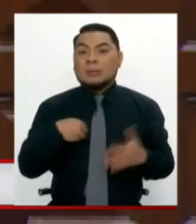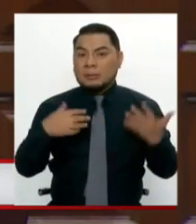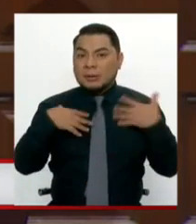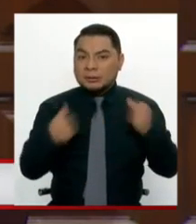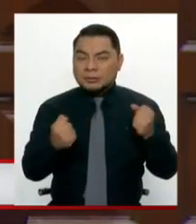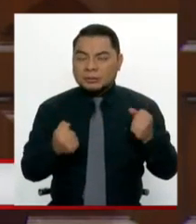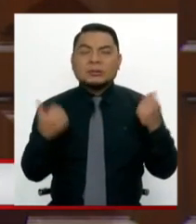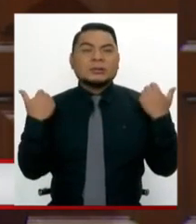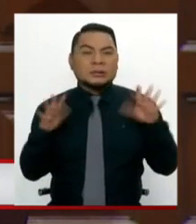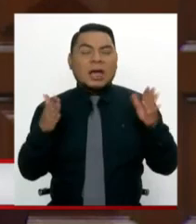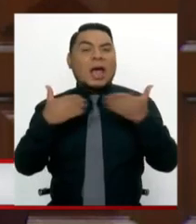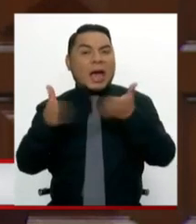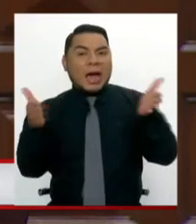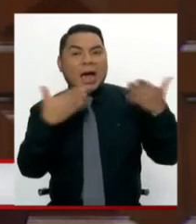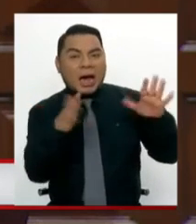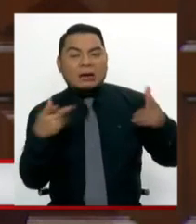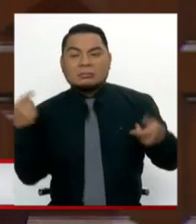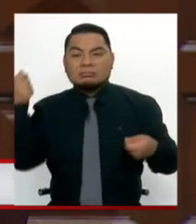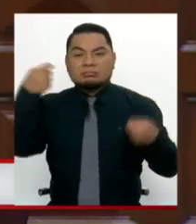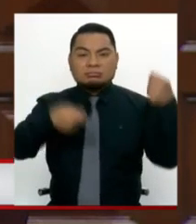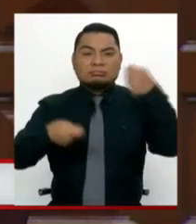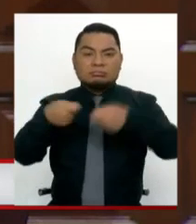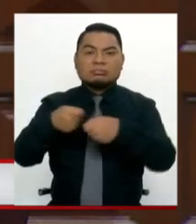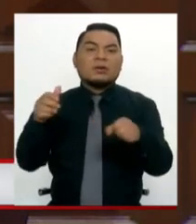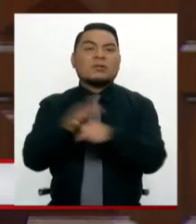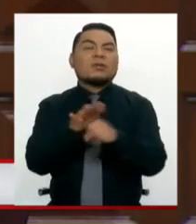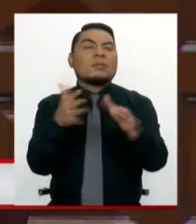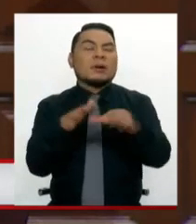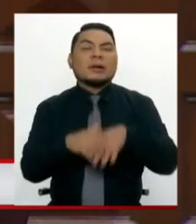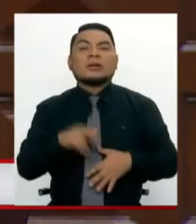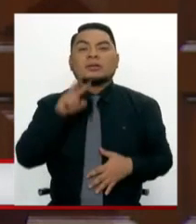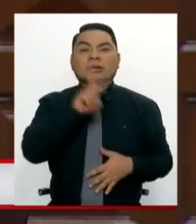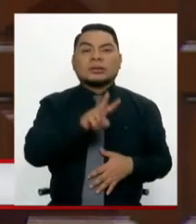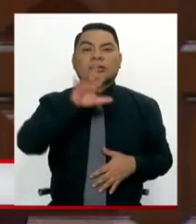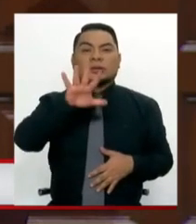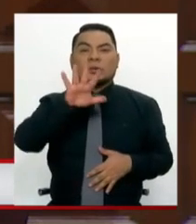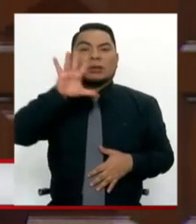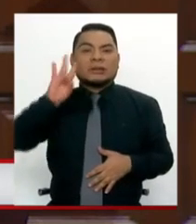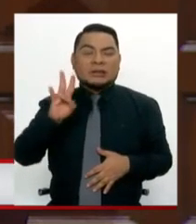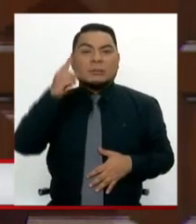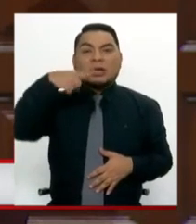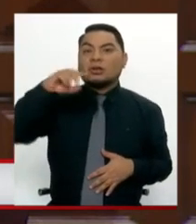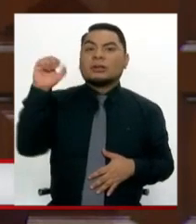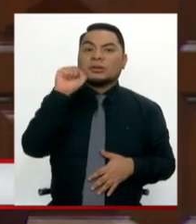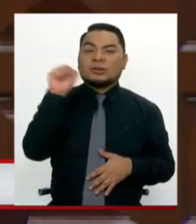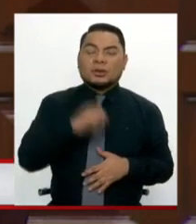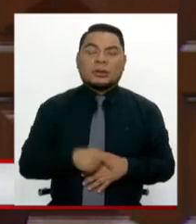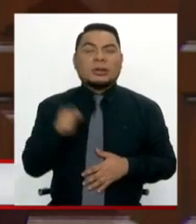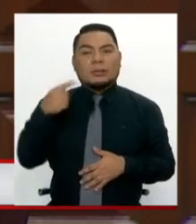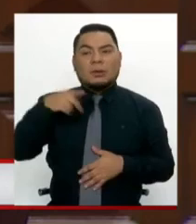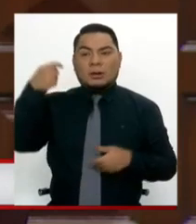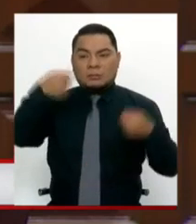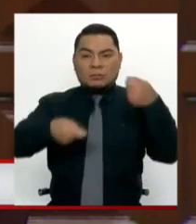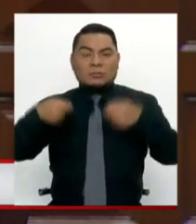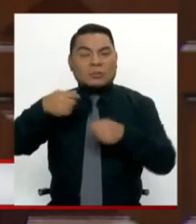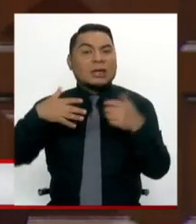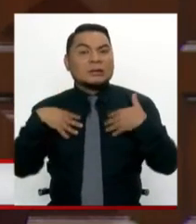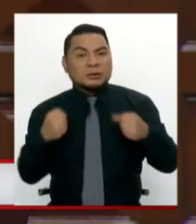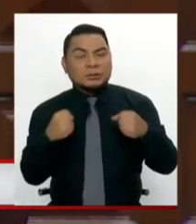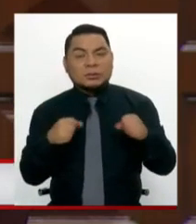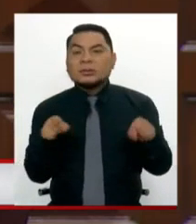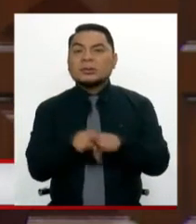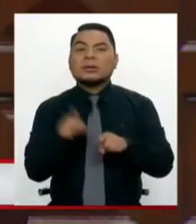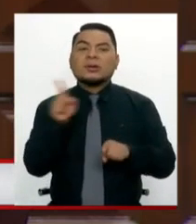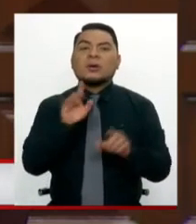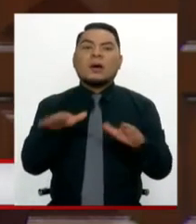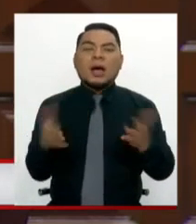Salud se han habilitado y transferido un total de 257 millones de soles para inversiones en salud, que